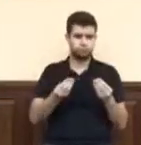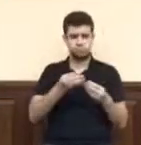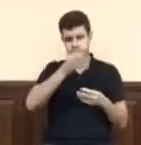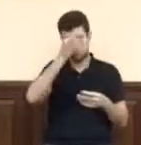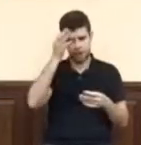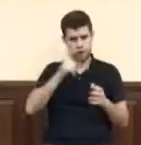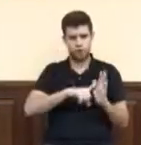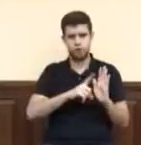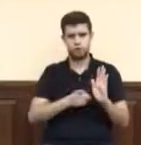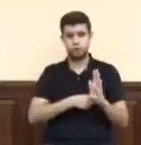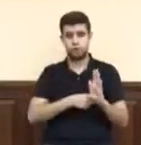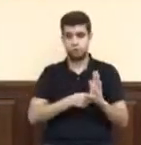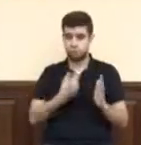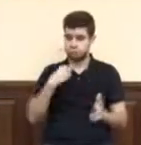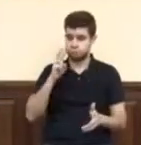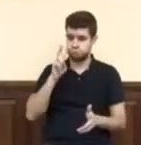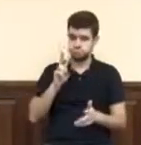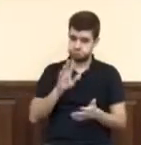lo cual me parece muy bien,